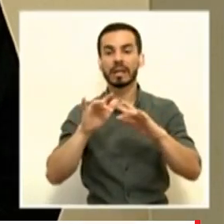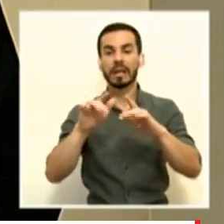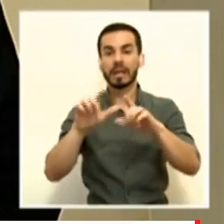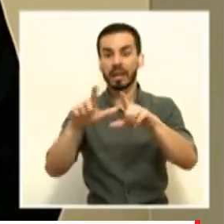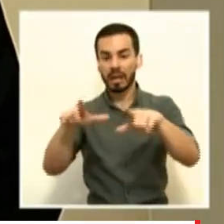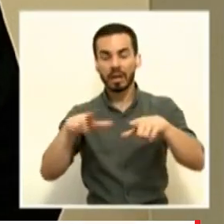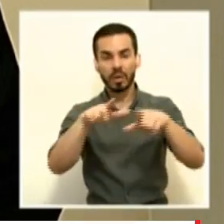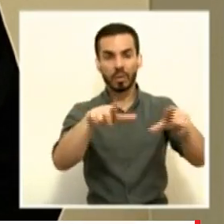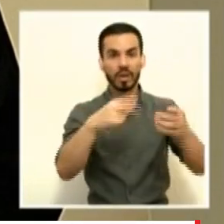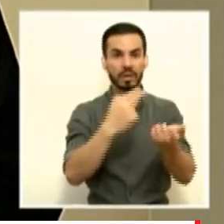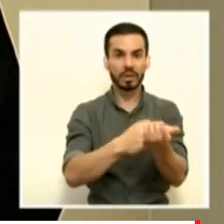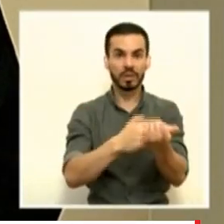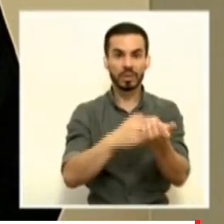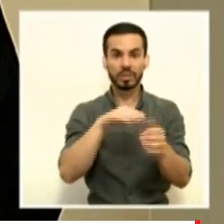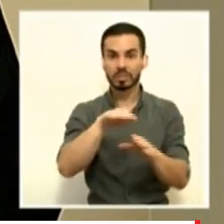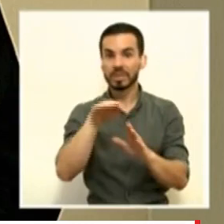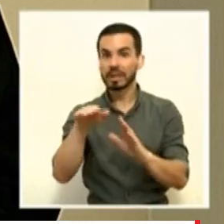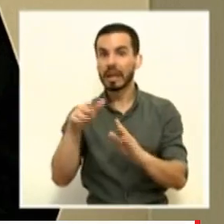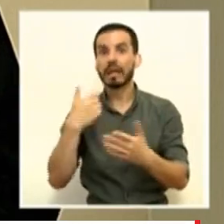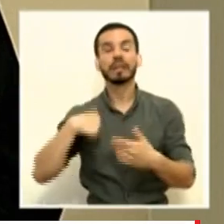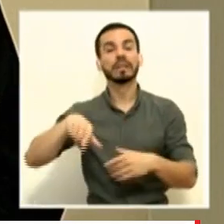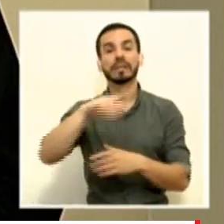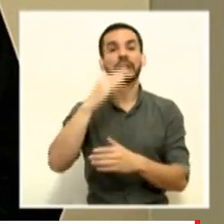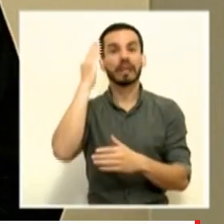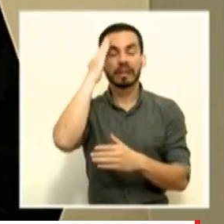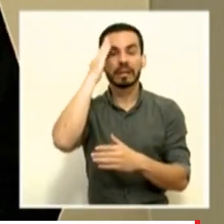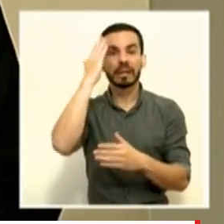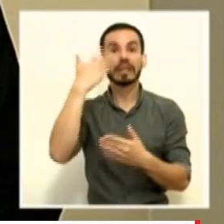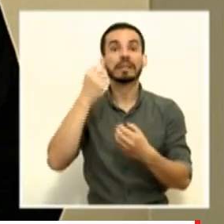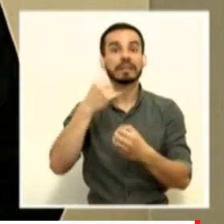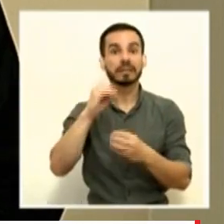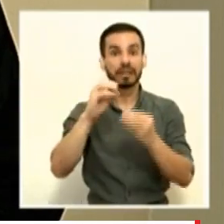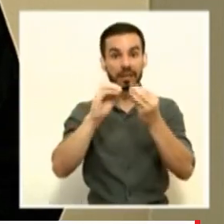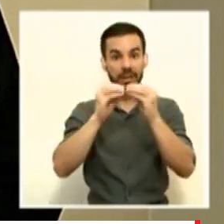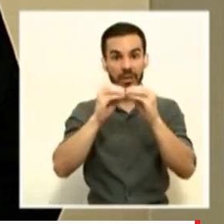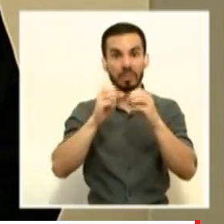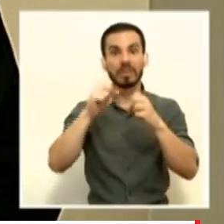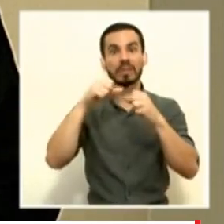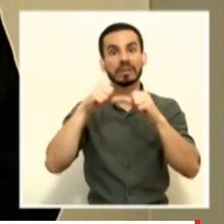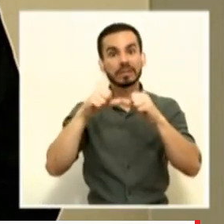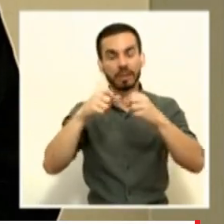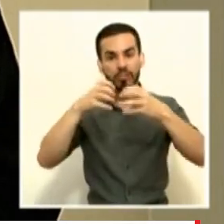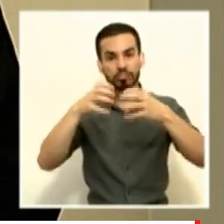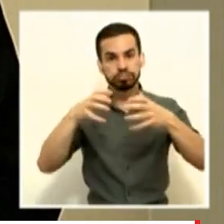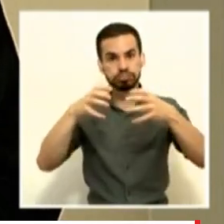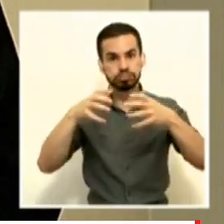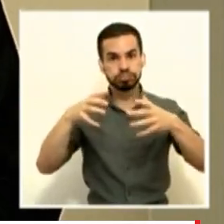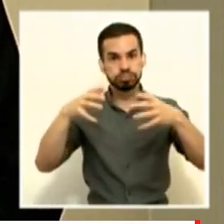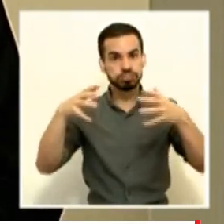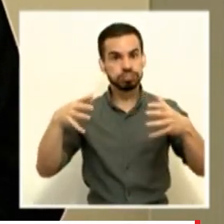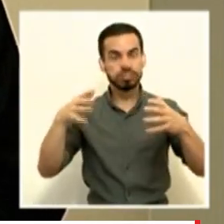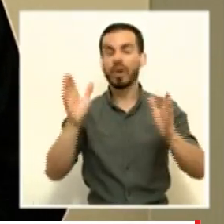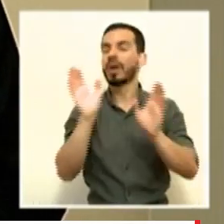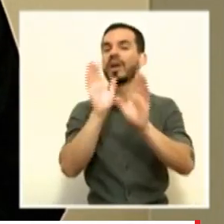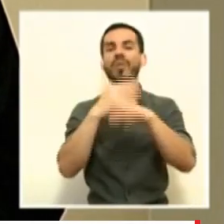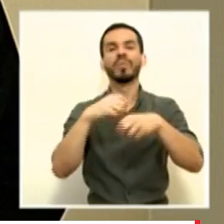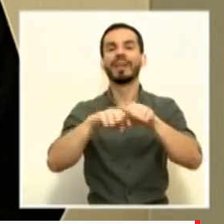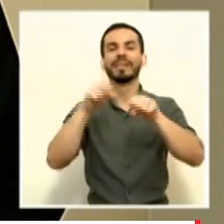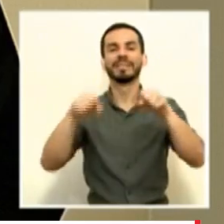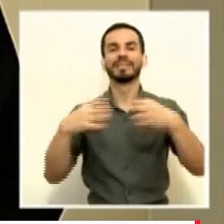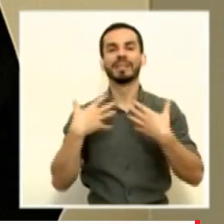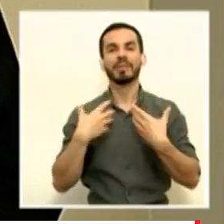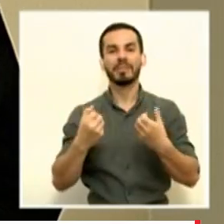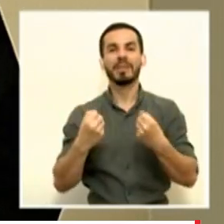los hospitales, bajo el entendido de que si los números siguen creciendo exponencialmente, no hay sistema de salud que